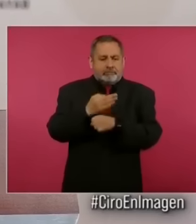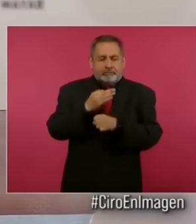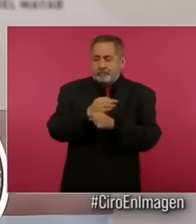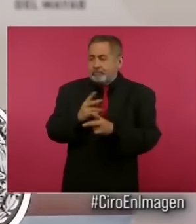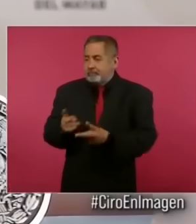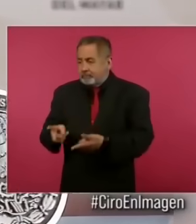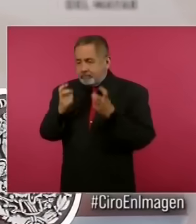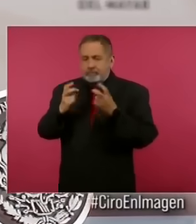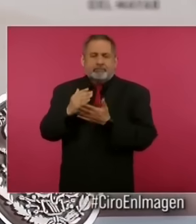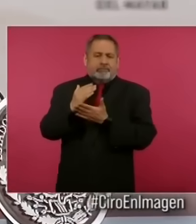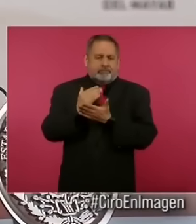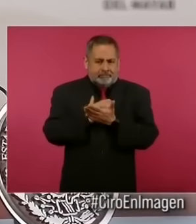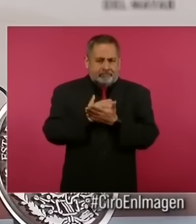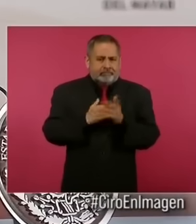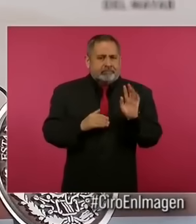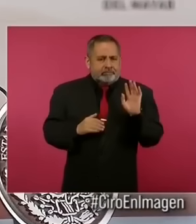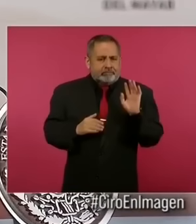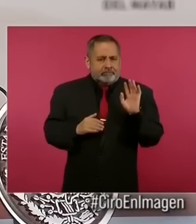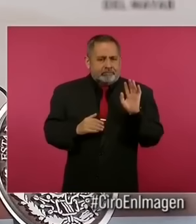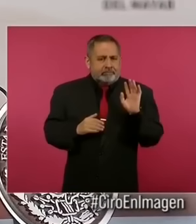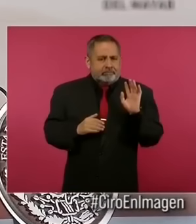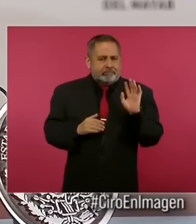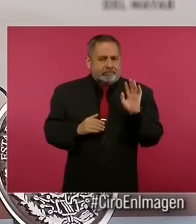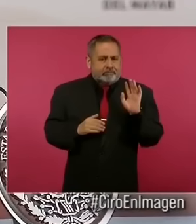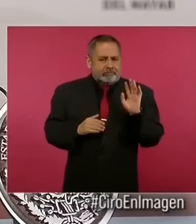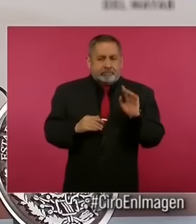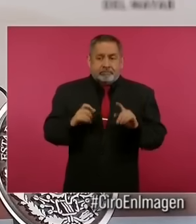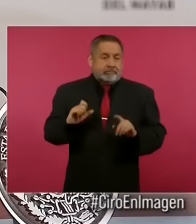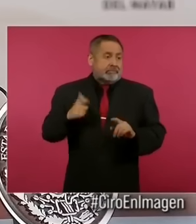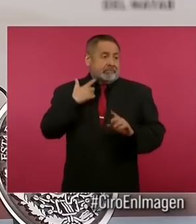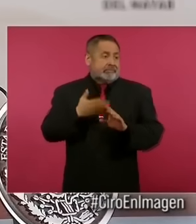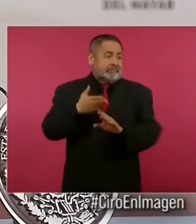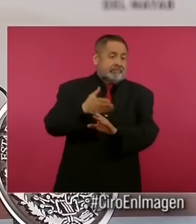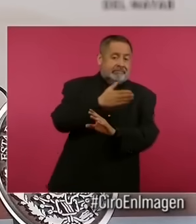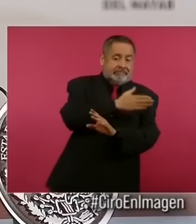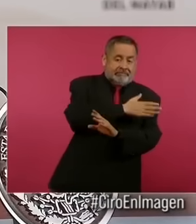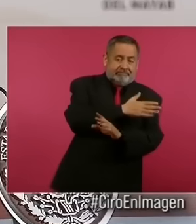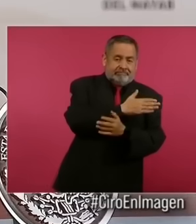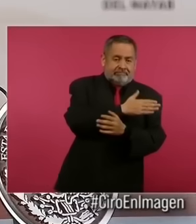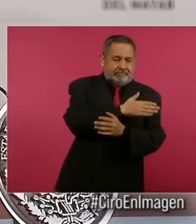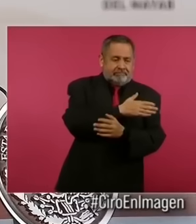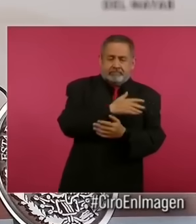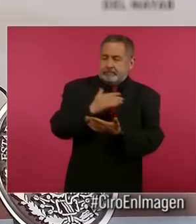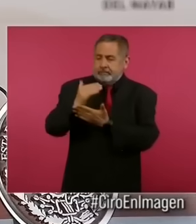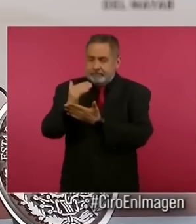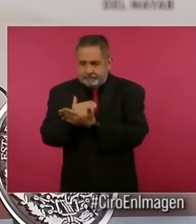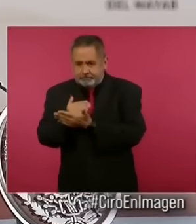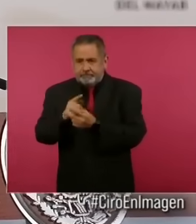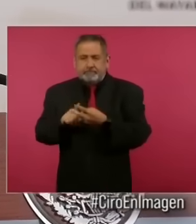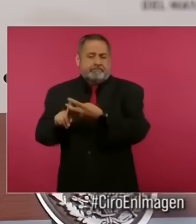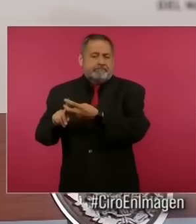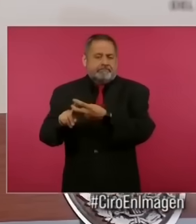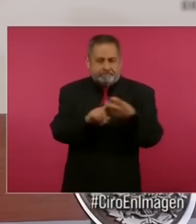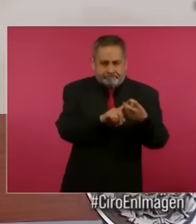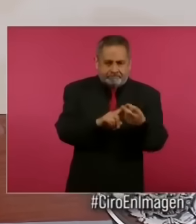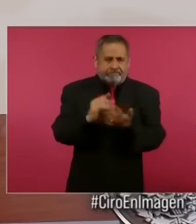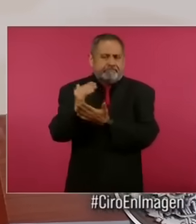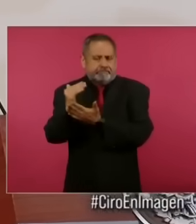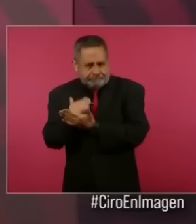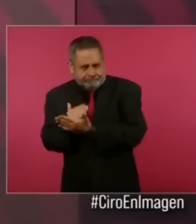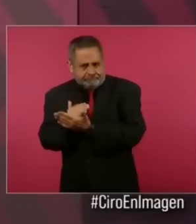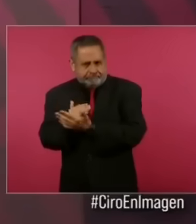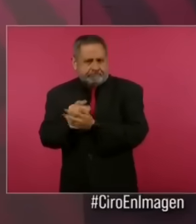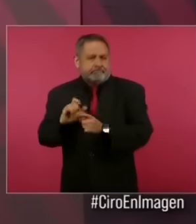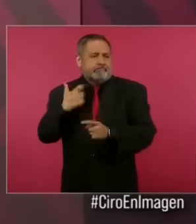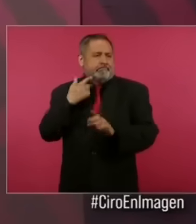robos que en los sexenios anteriores. Hay menos secuestros que